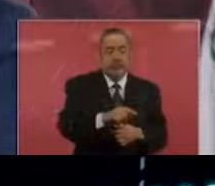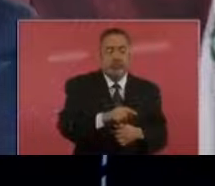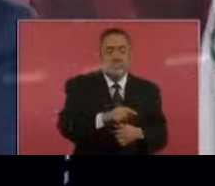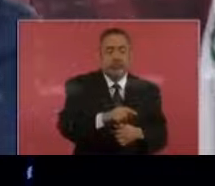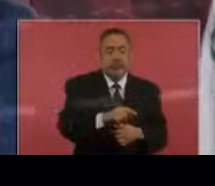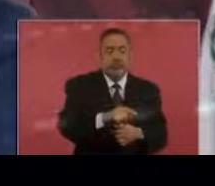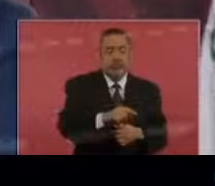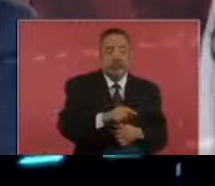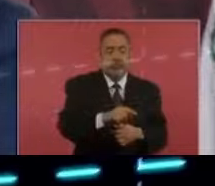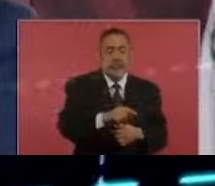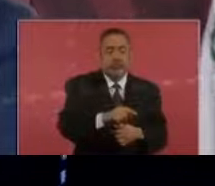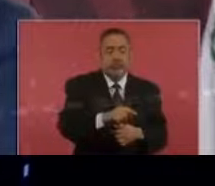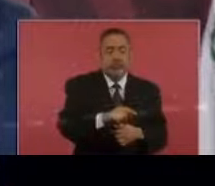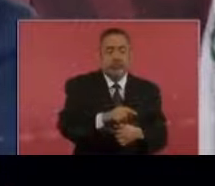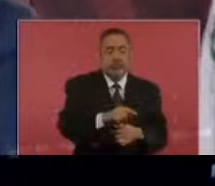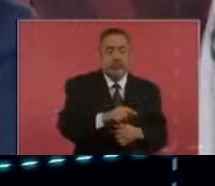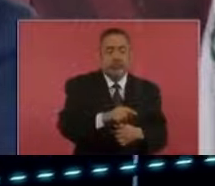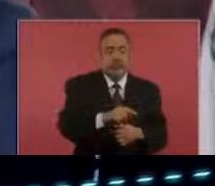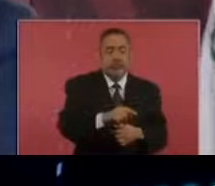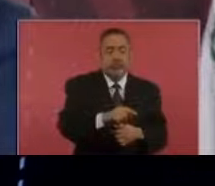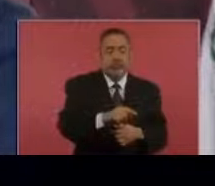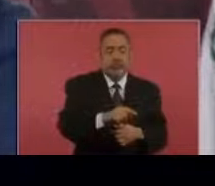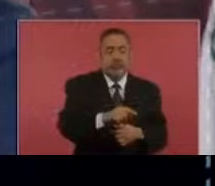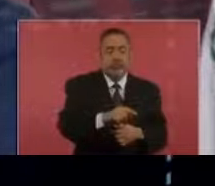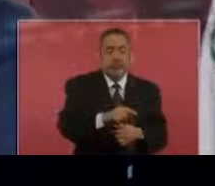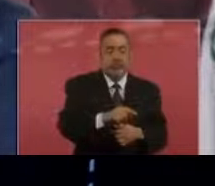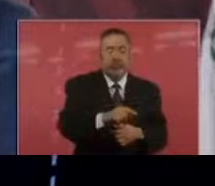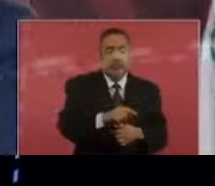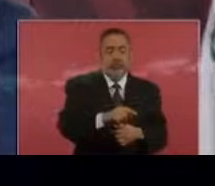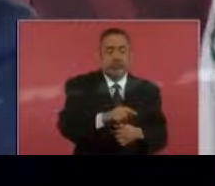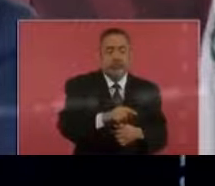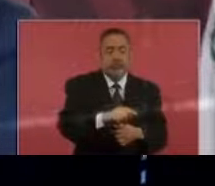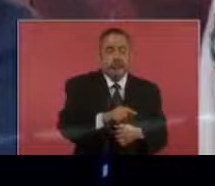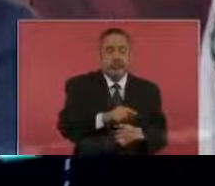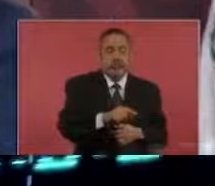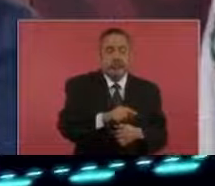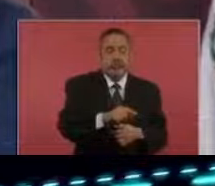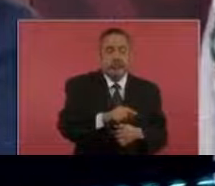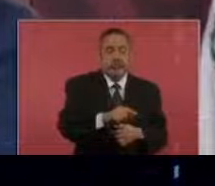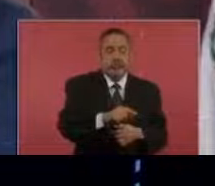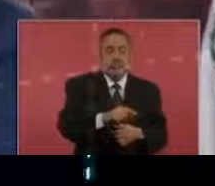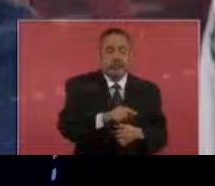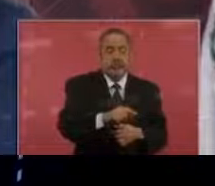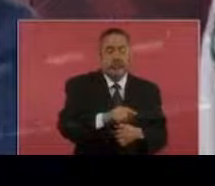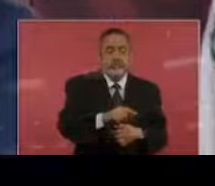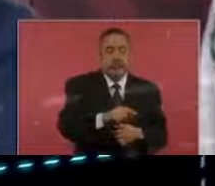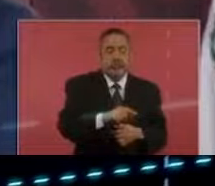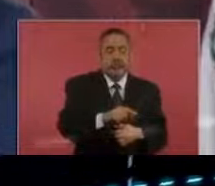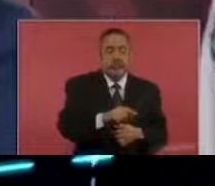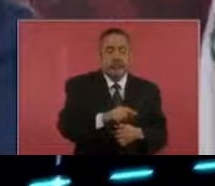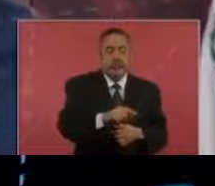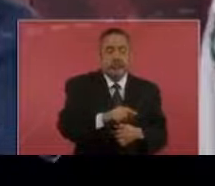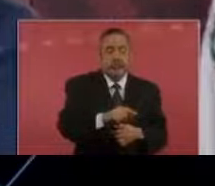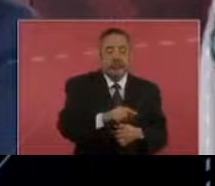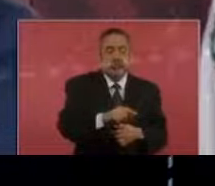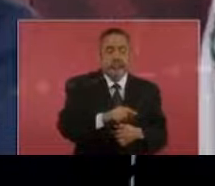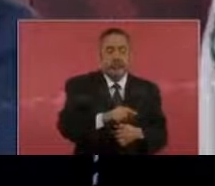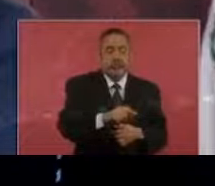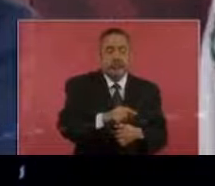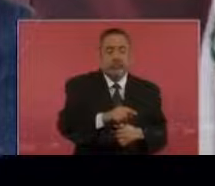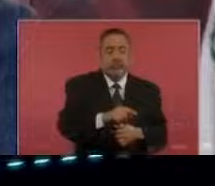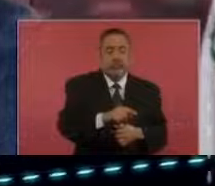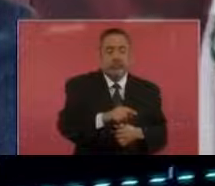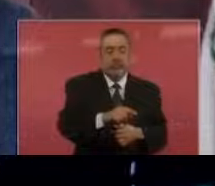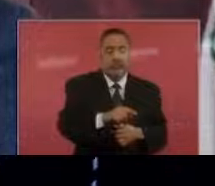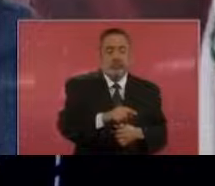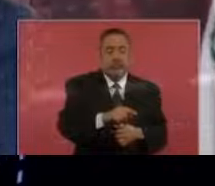por qué Porque temen que el gobierno recupere les exija ese dinero que por ley debieron de haber regresado tanto al Iste